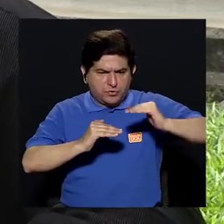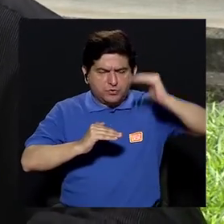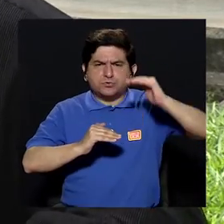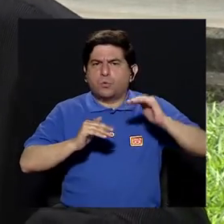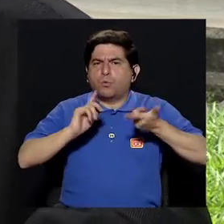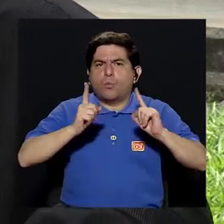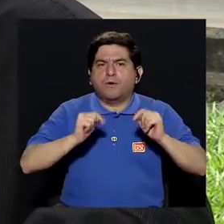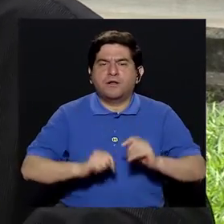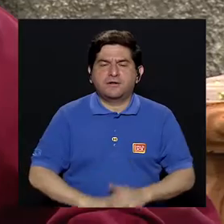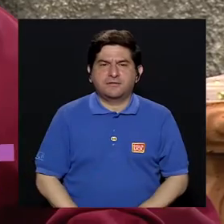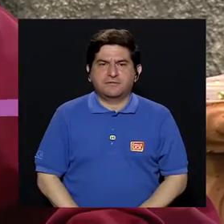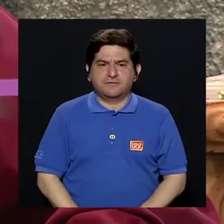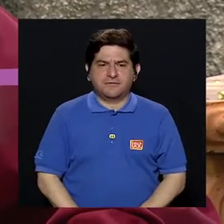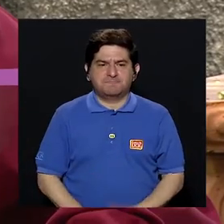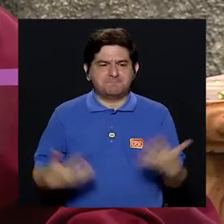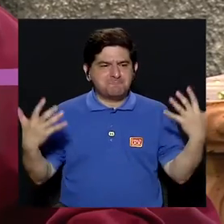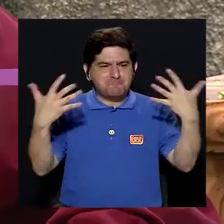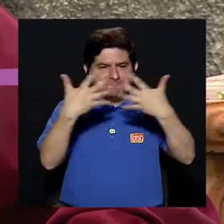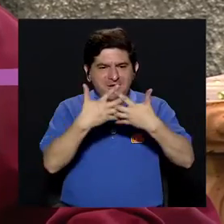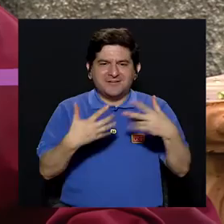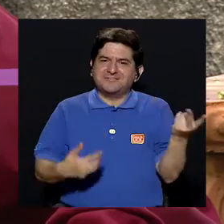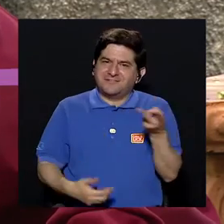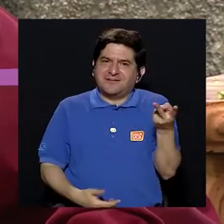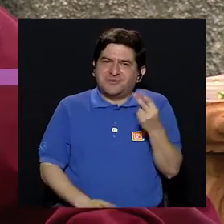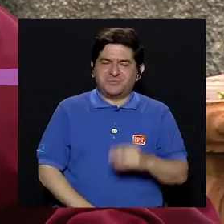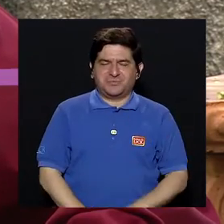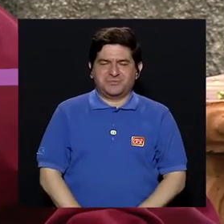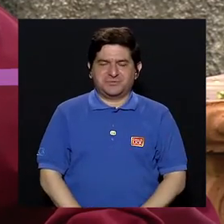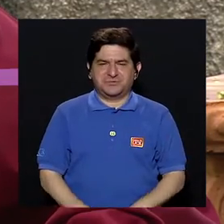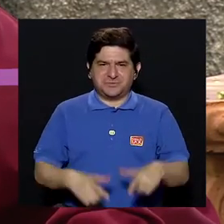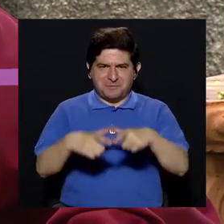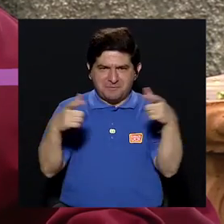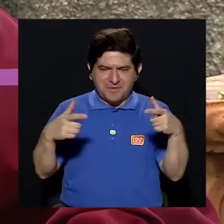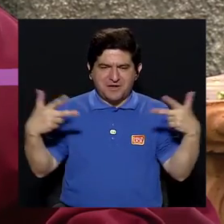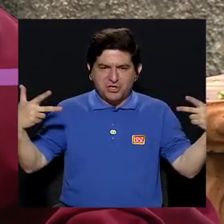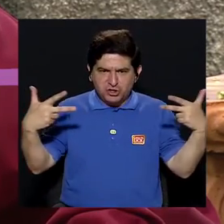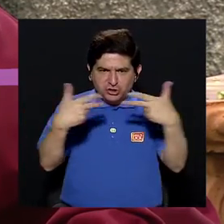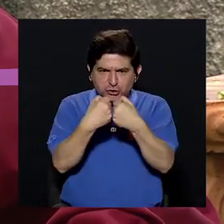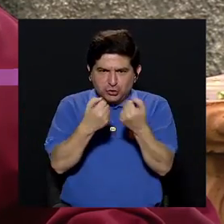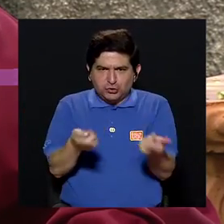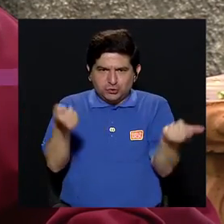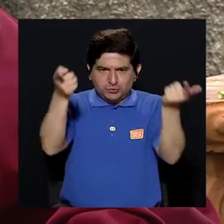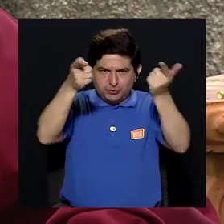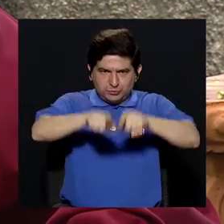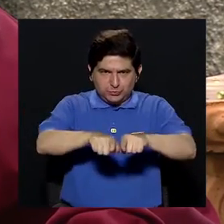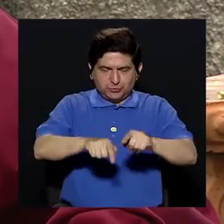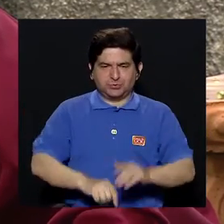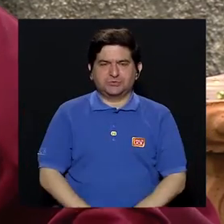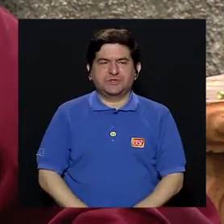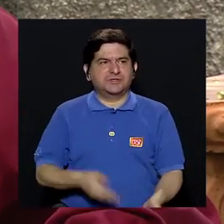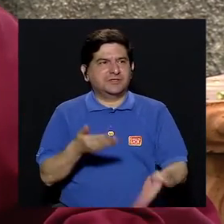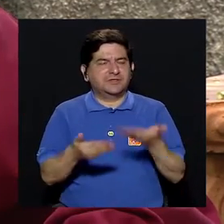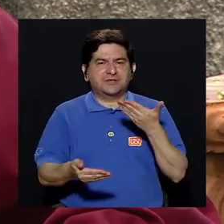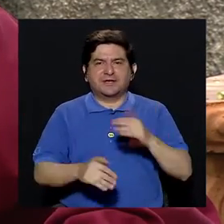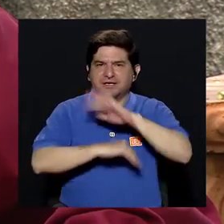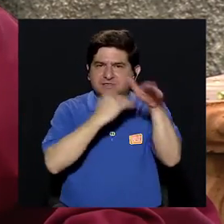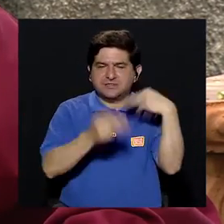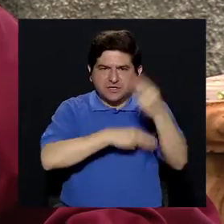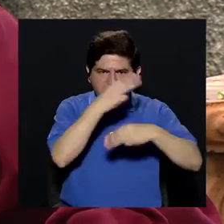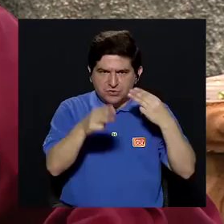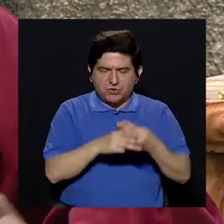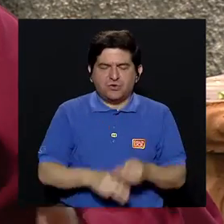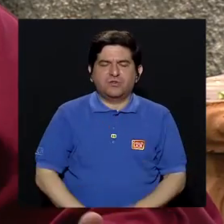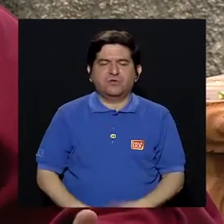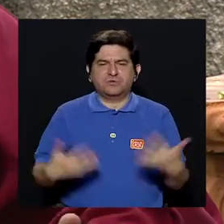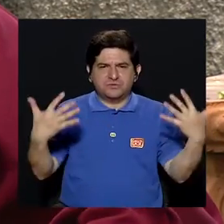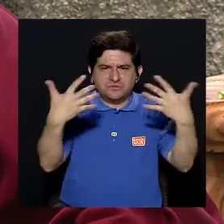tan altas. Es una mezcla de ambos, ¿verdad? En la mayoría de los choques que se producen prácticamente todo el mundo hay